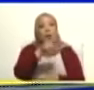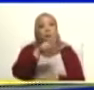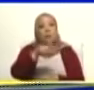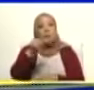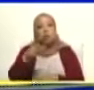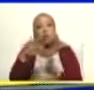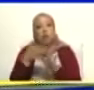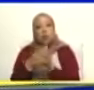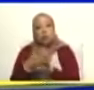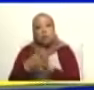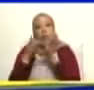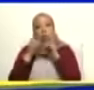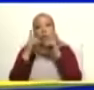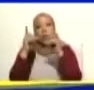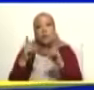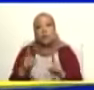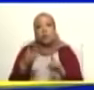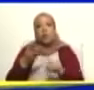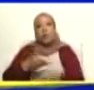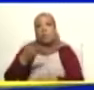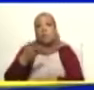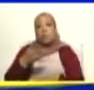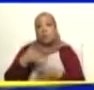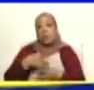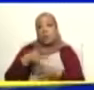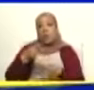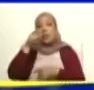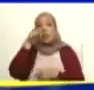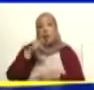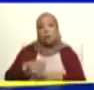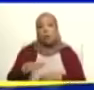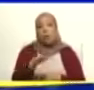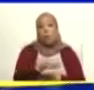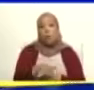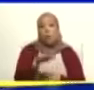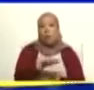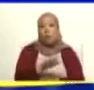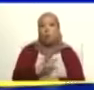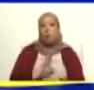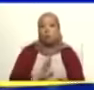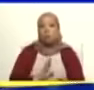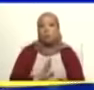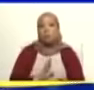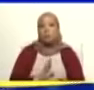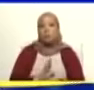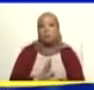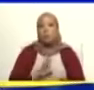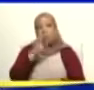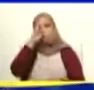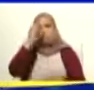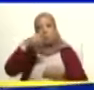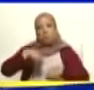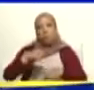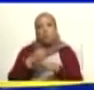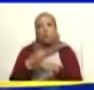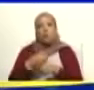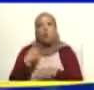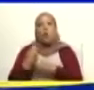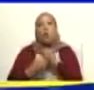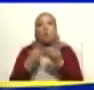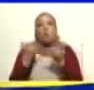pueblo, nada más, única y exclusivamente quien diga qué hacer, cómo